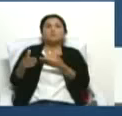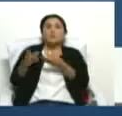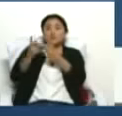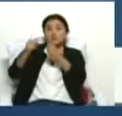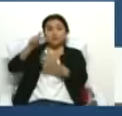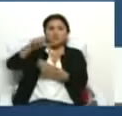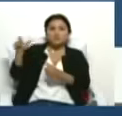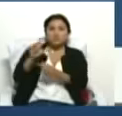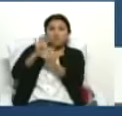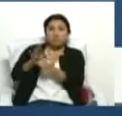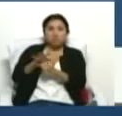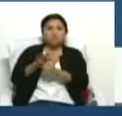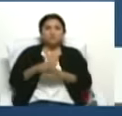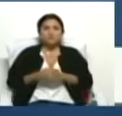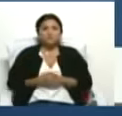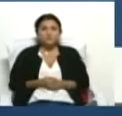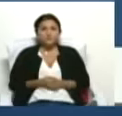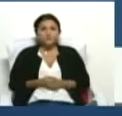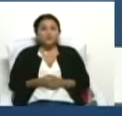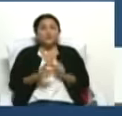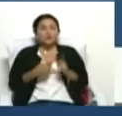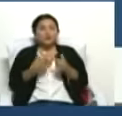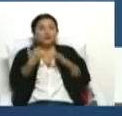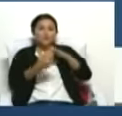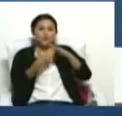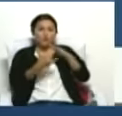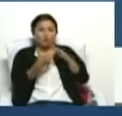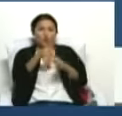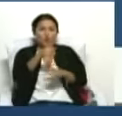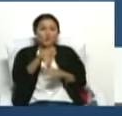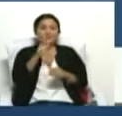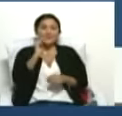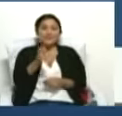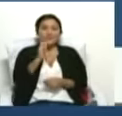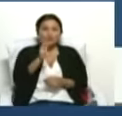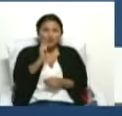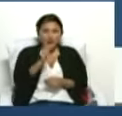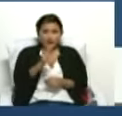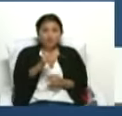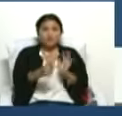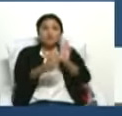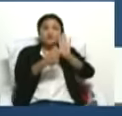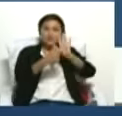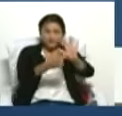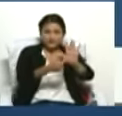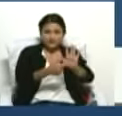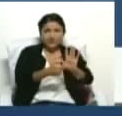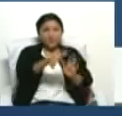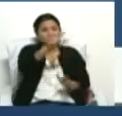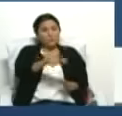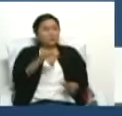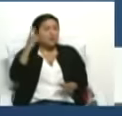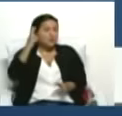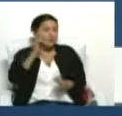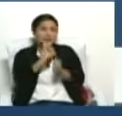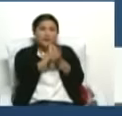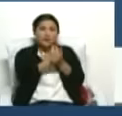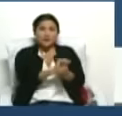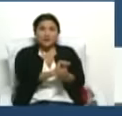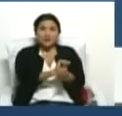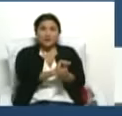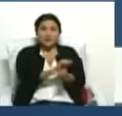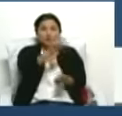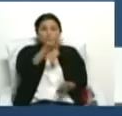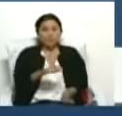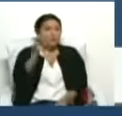El órgano competente, el tribunal, destacó como lugar de reclusión para la ciudadana Rocío San